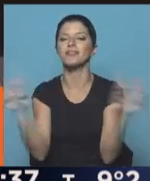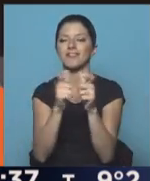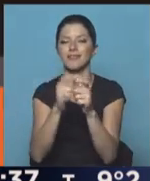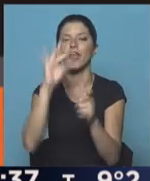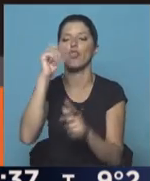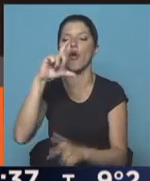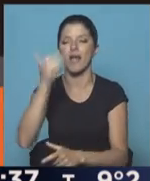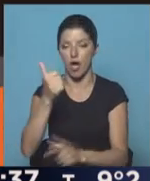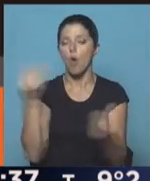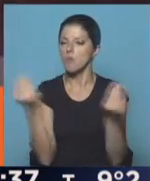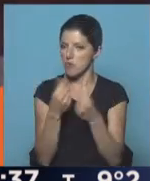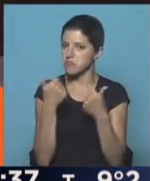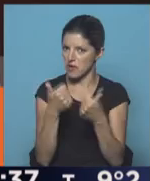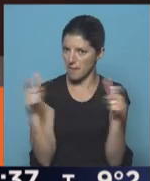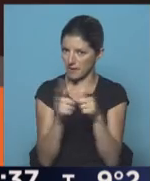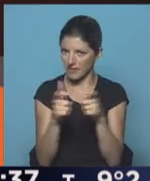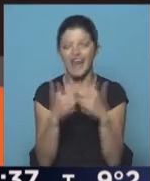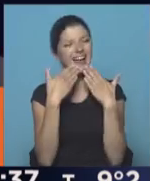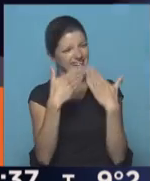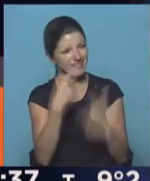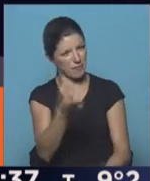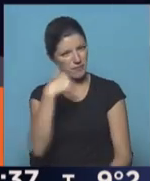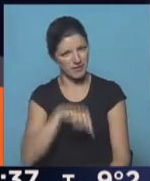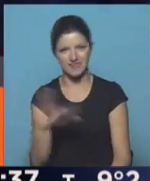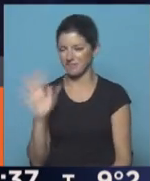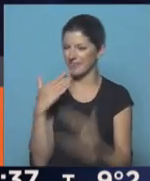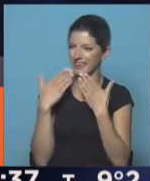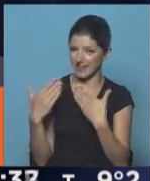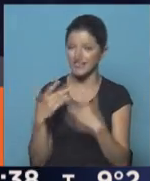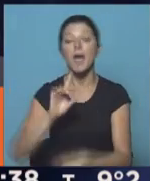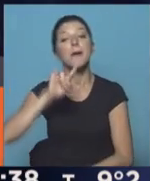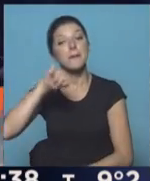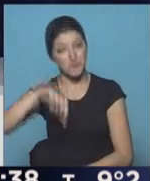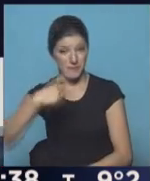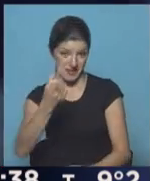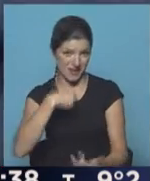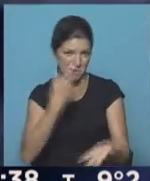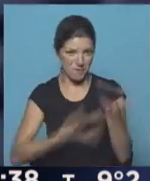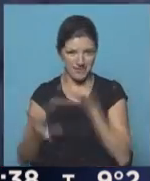con muy buenos trabajos para ir a conocer muchas gracias alejandro por estar a mañana esta mañana con nosotros gracias gracias